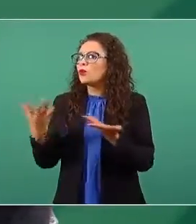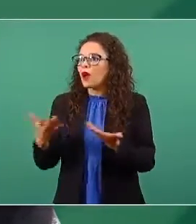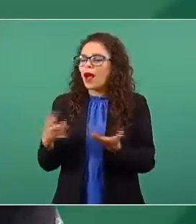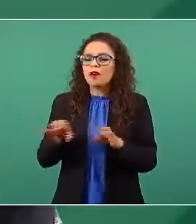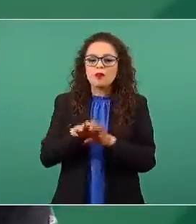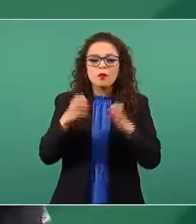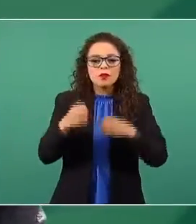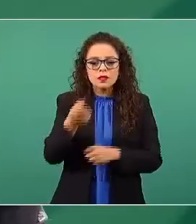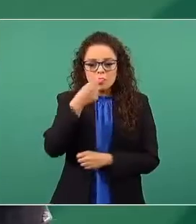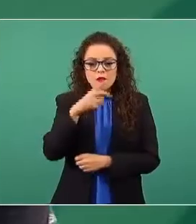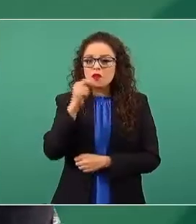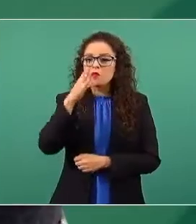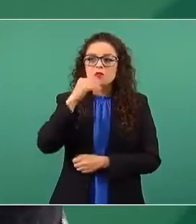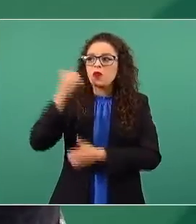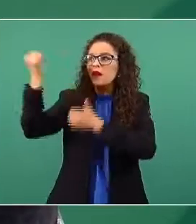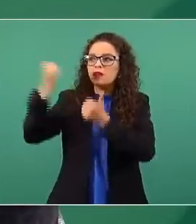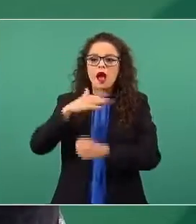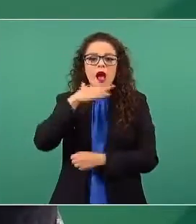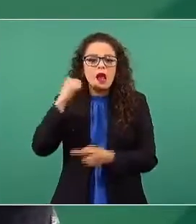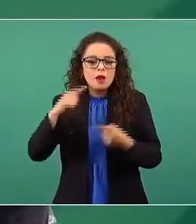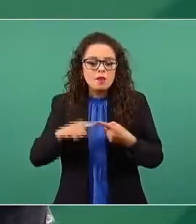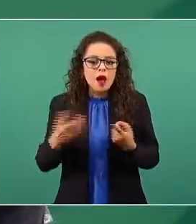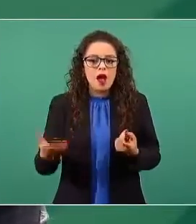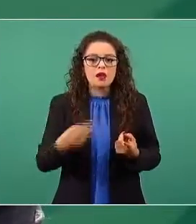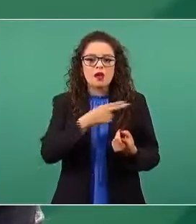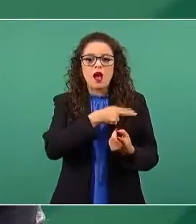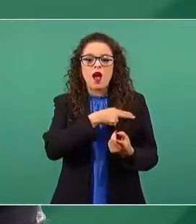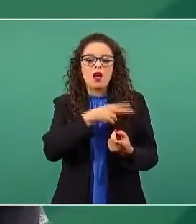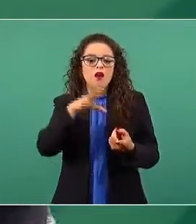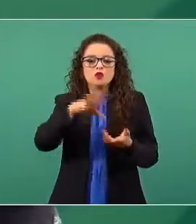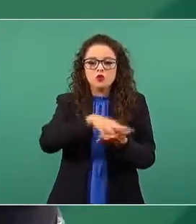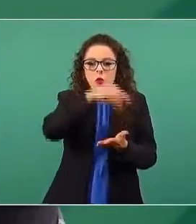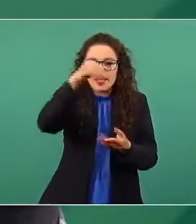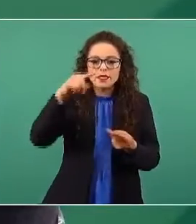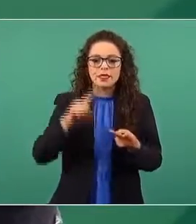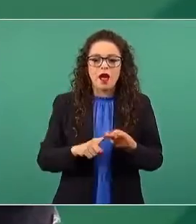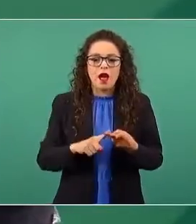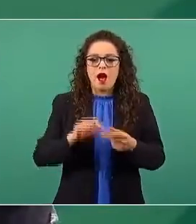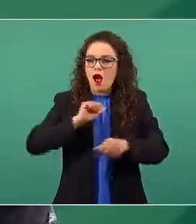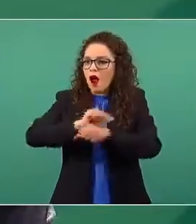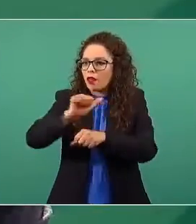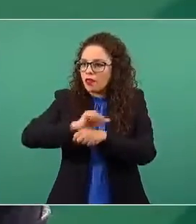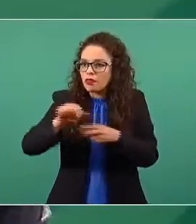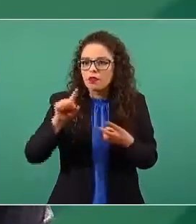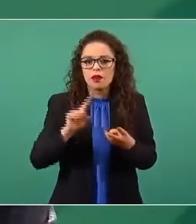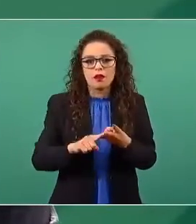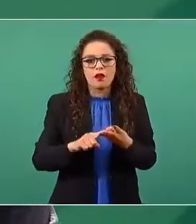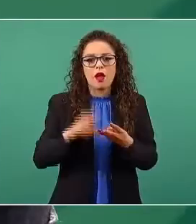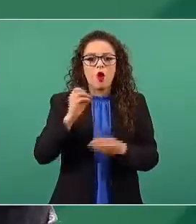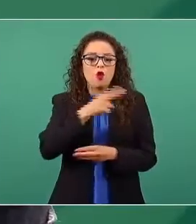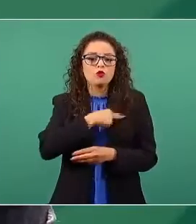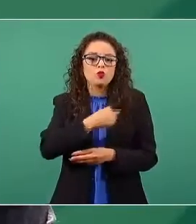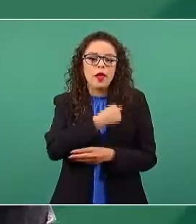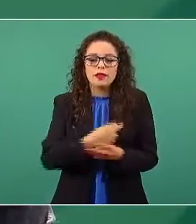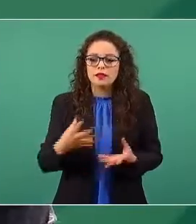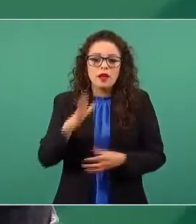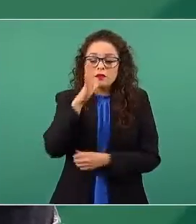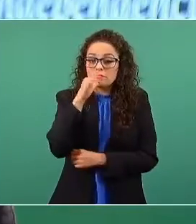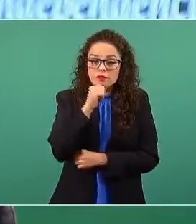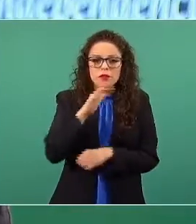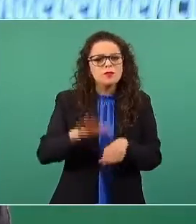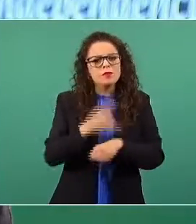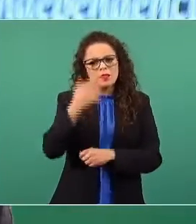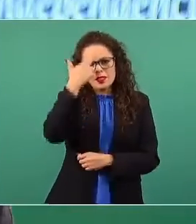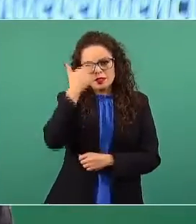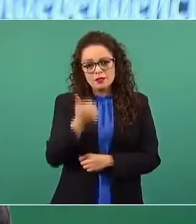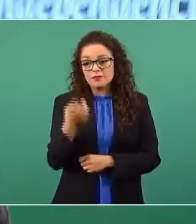Francia o de Suiza o de Argentina o de Suecia. ¿Por qué razón?